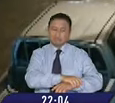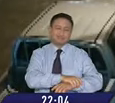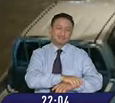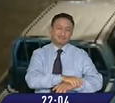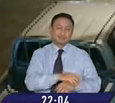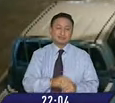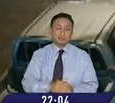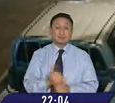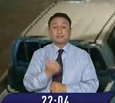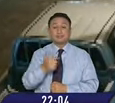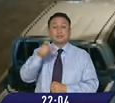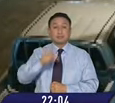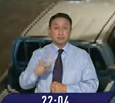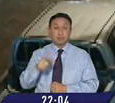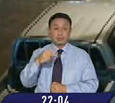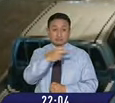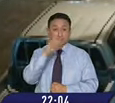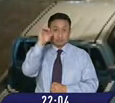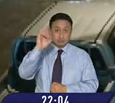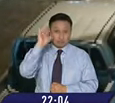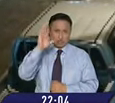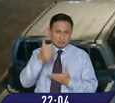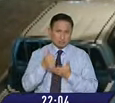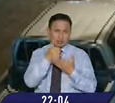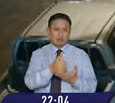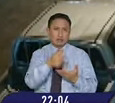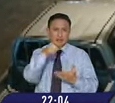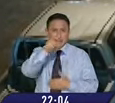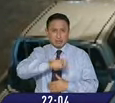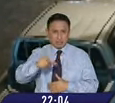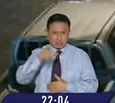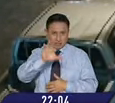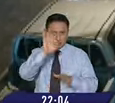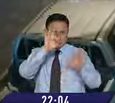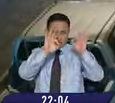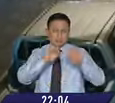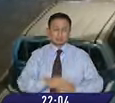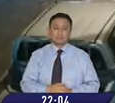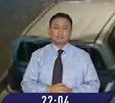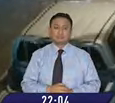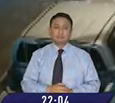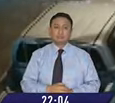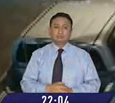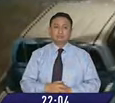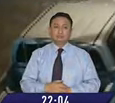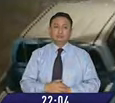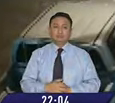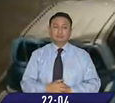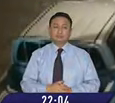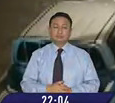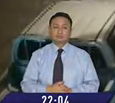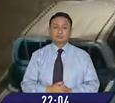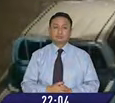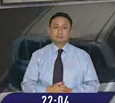las víctimas esperan que estas imágenes ayuden a ubicar a los responsables. Informó Ismenia